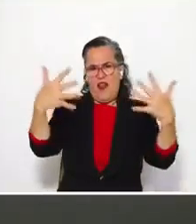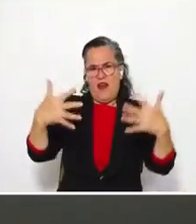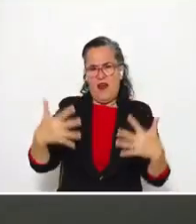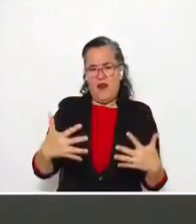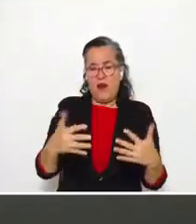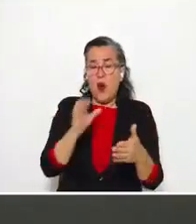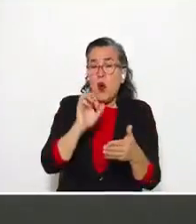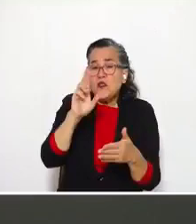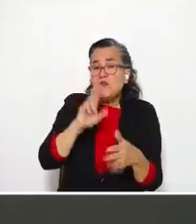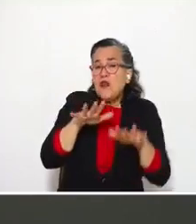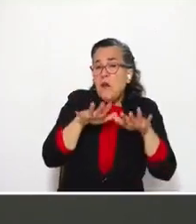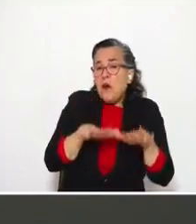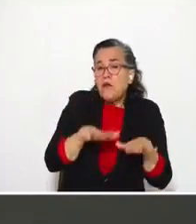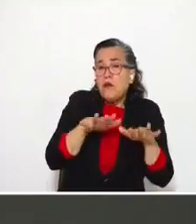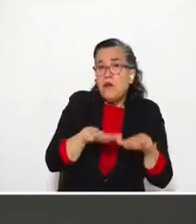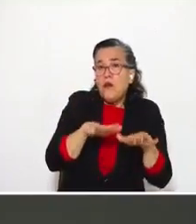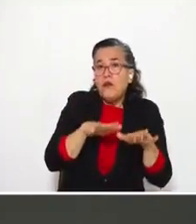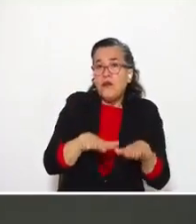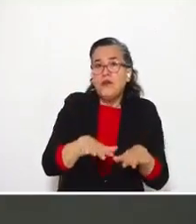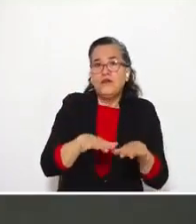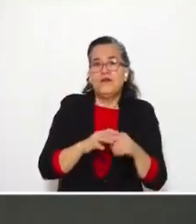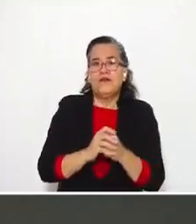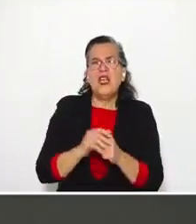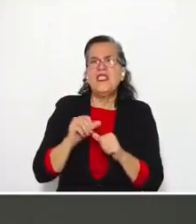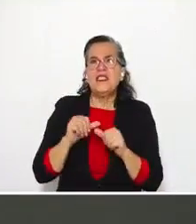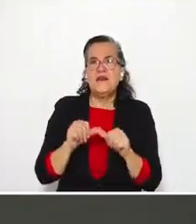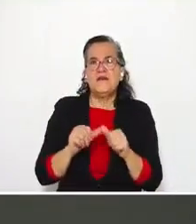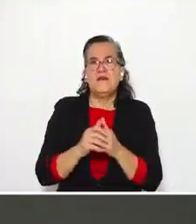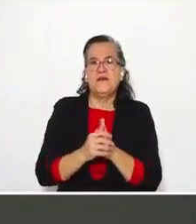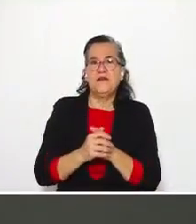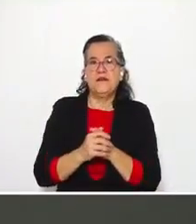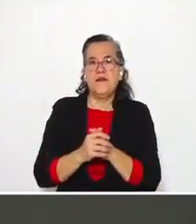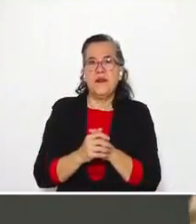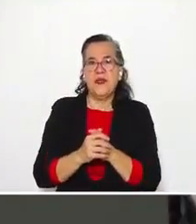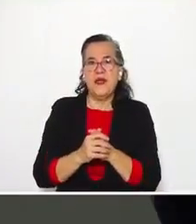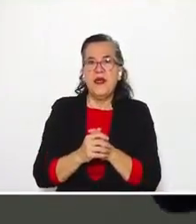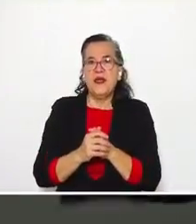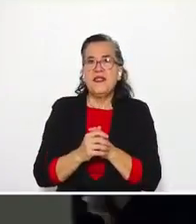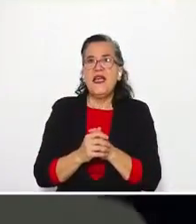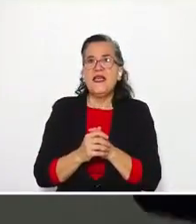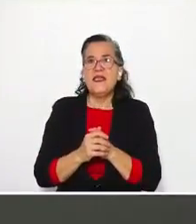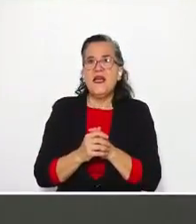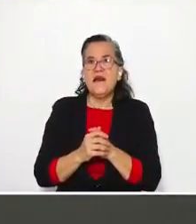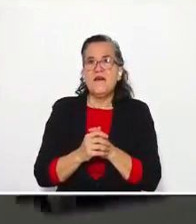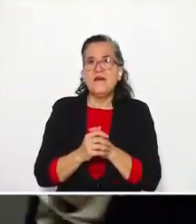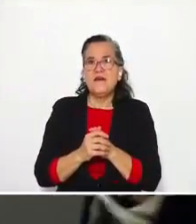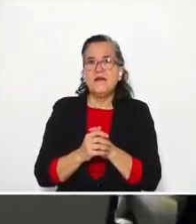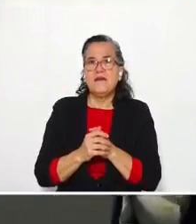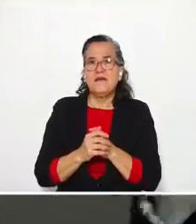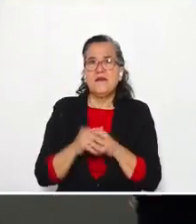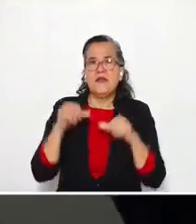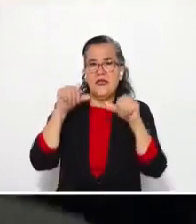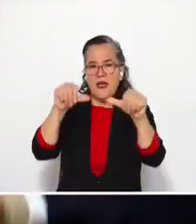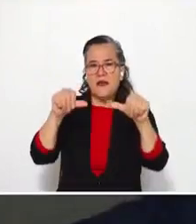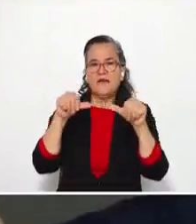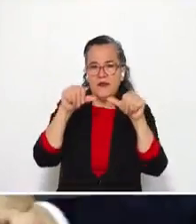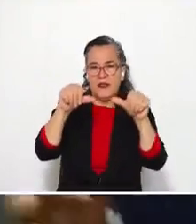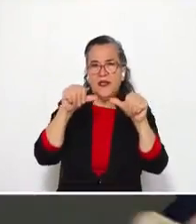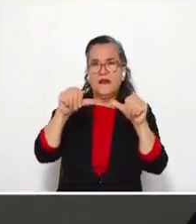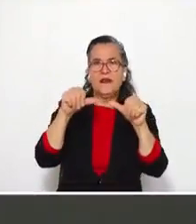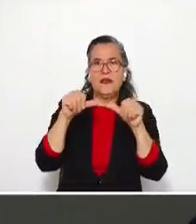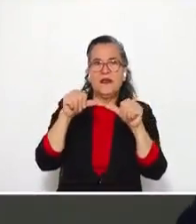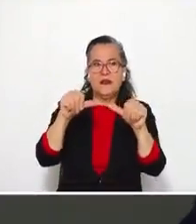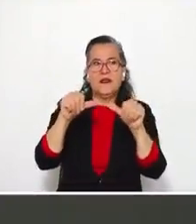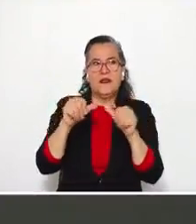poco más calmada. Y nosotros creímos que si nosotros… No, y había dinero que venía para uno y